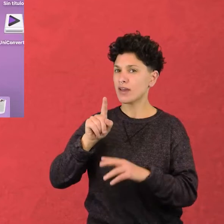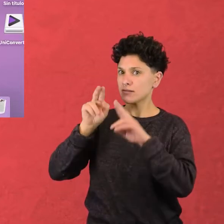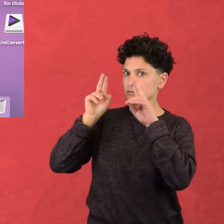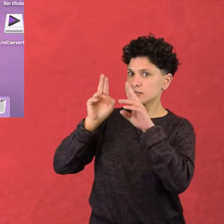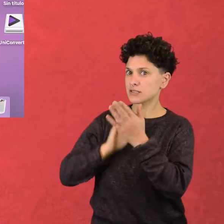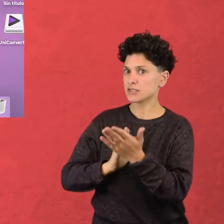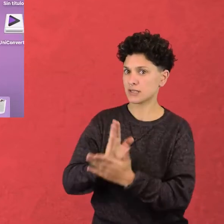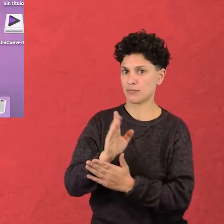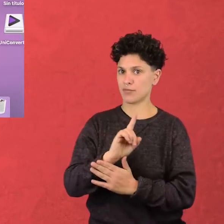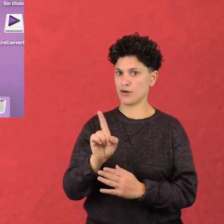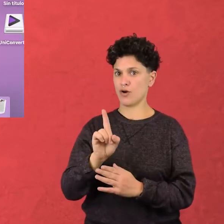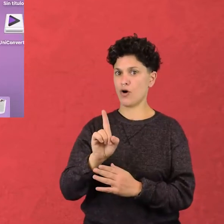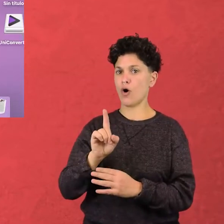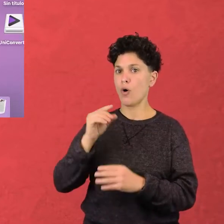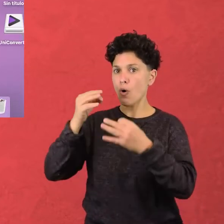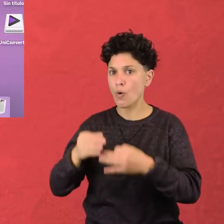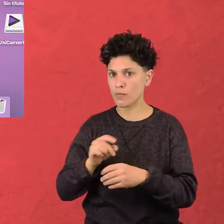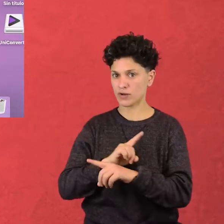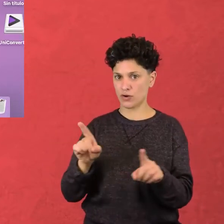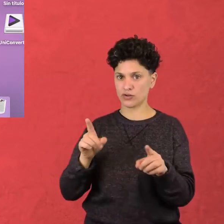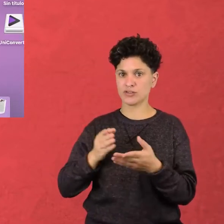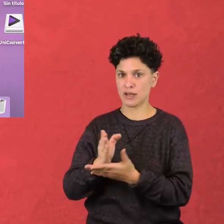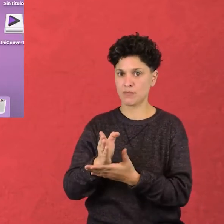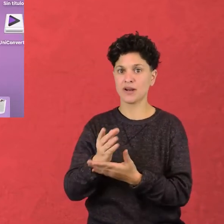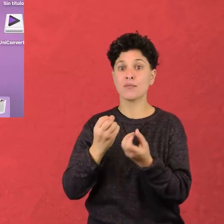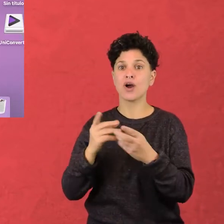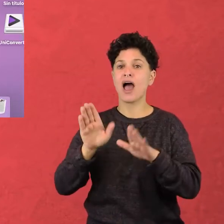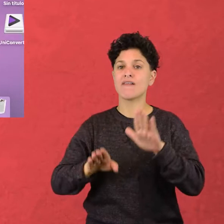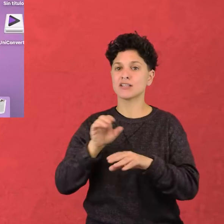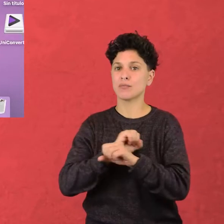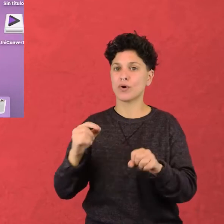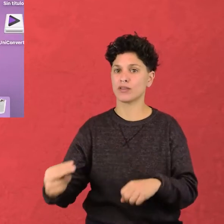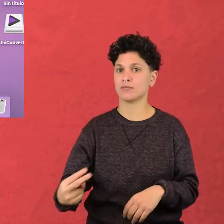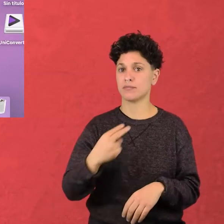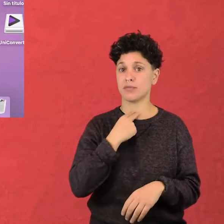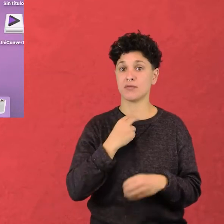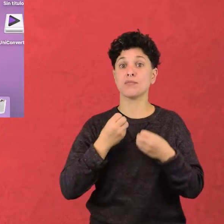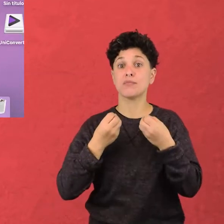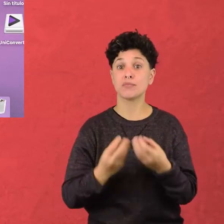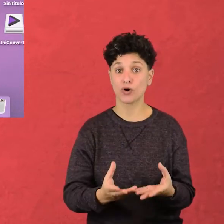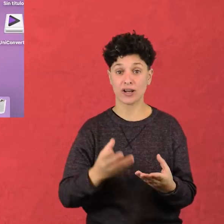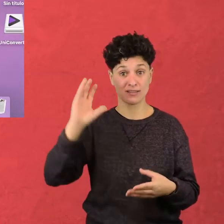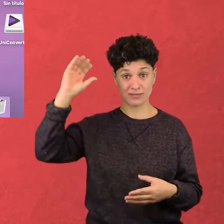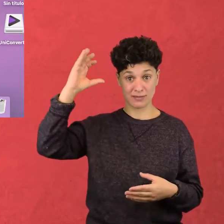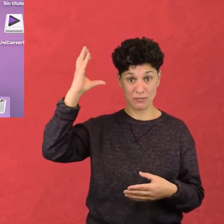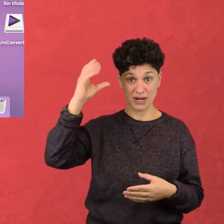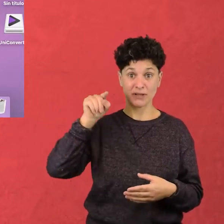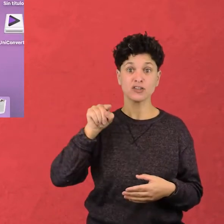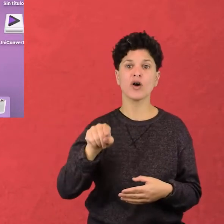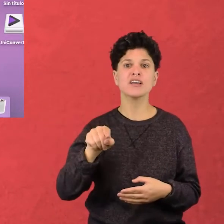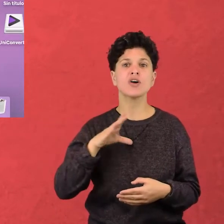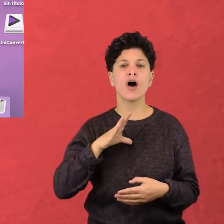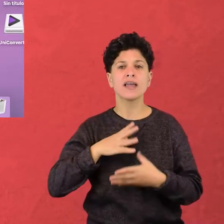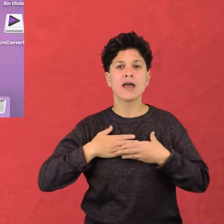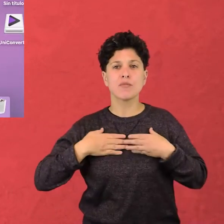Del temperamento no cabe fiarse, pues siempre puede darnos alguna sorpresa. ¿Por qué